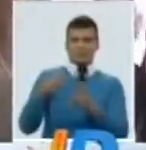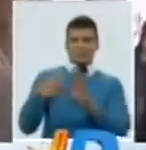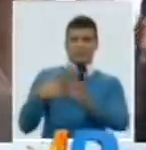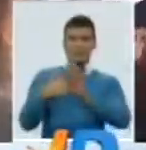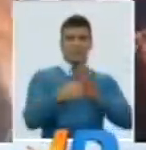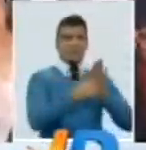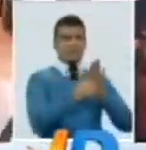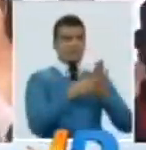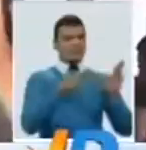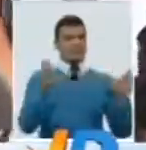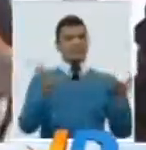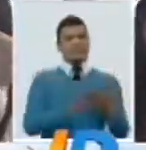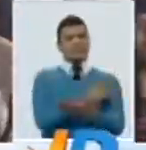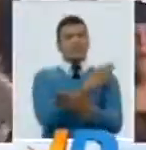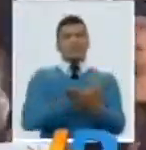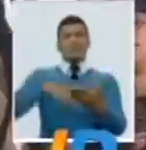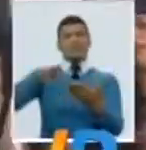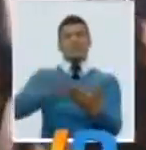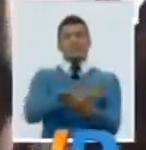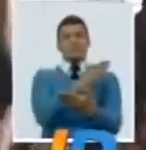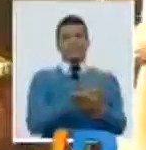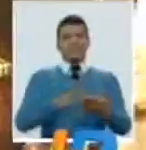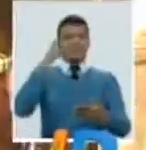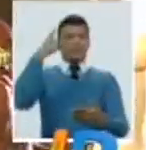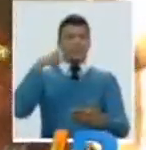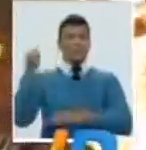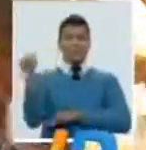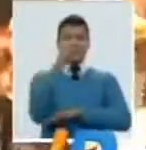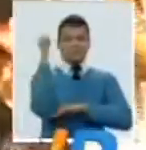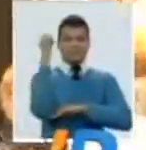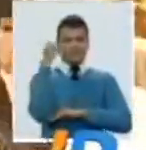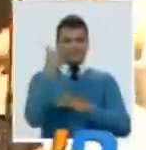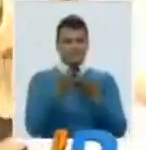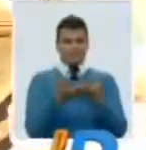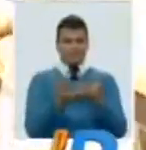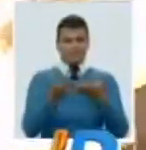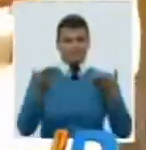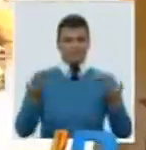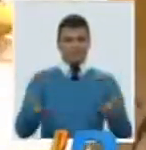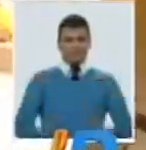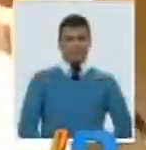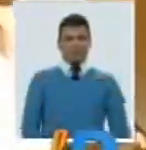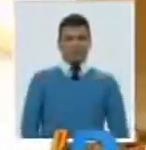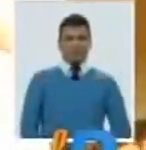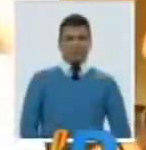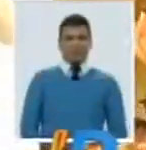Ferias Manuel Victoria Rojas en ese segundo día de festividades.